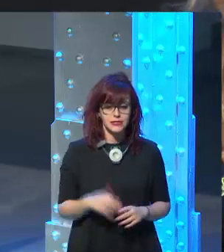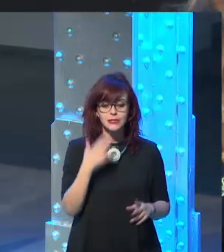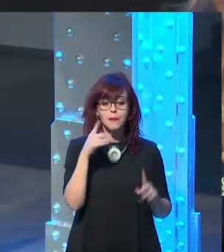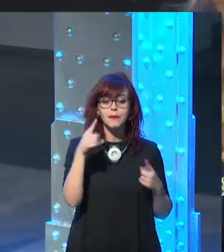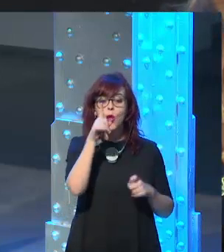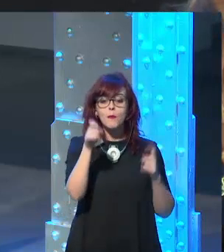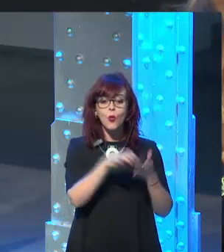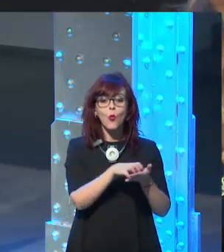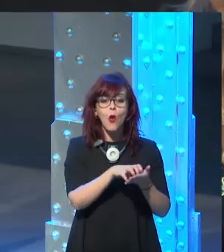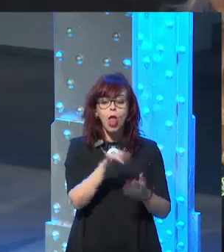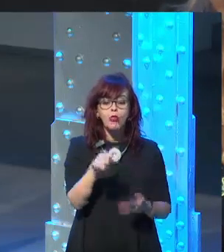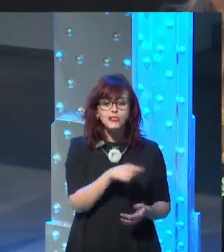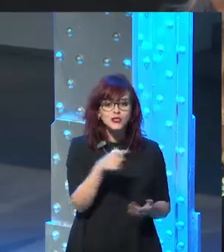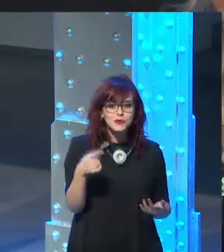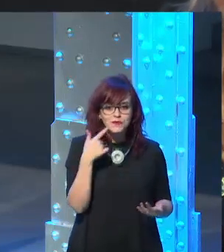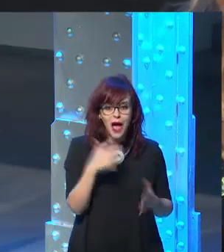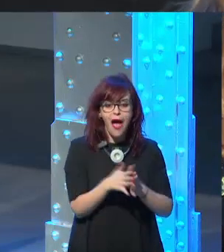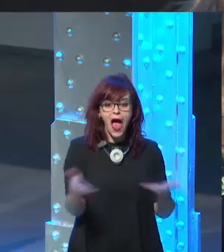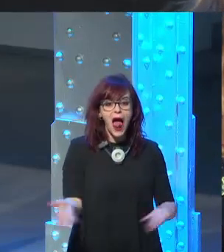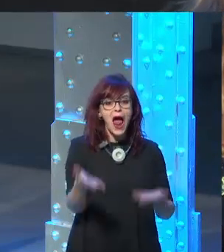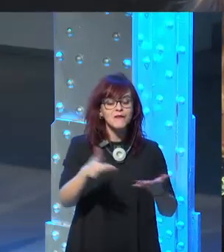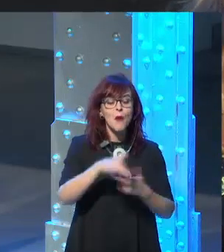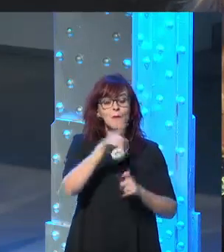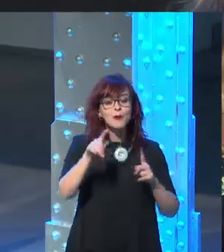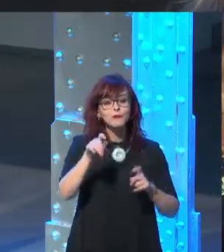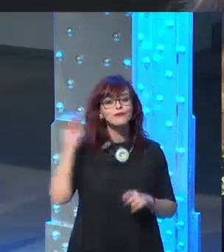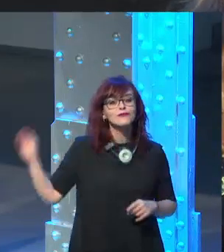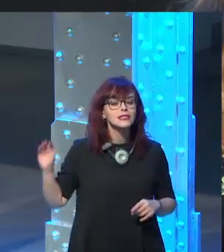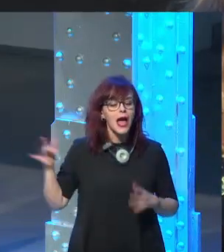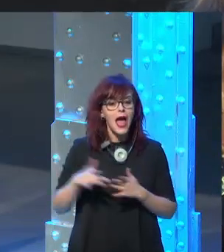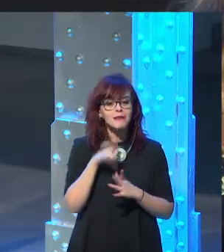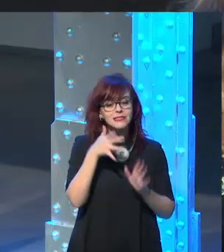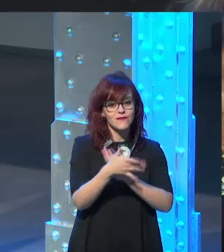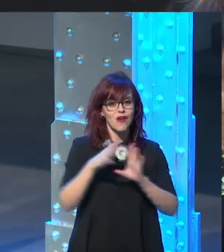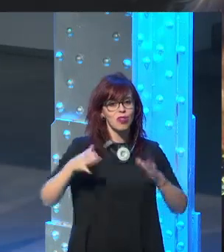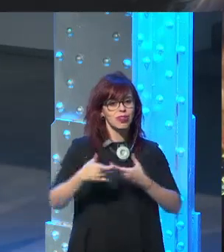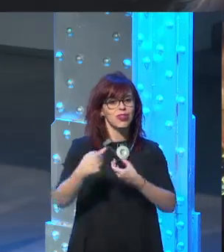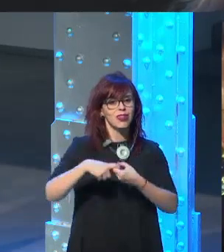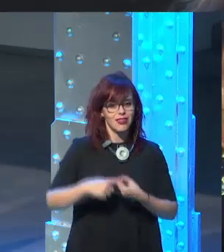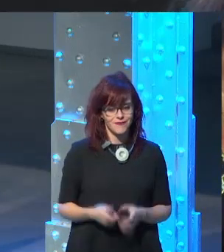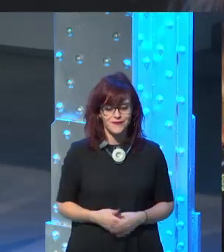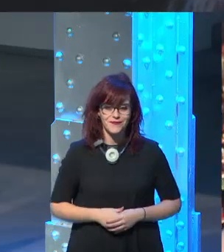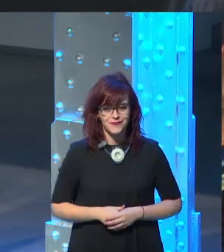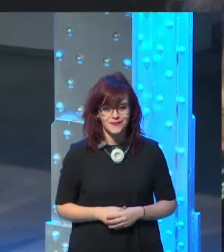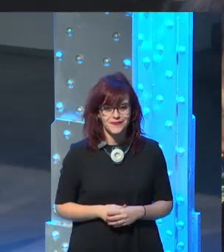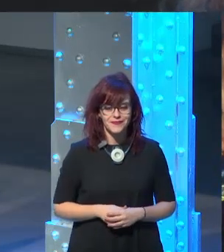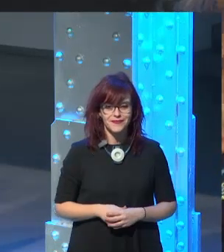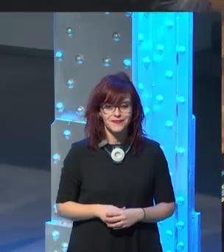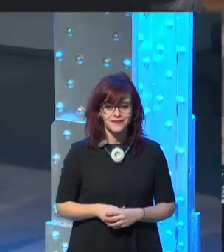tenéis preguntas, animaos a preguntar algo y a formar parte.